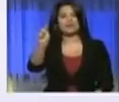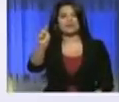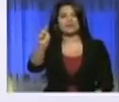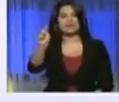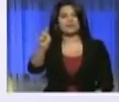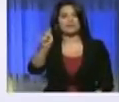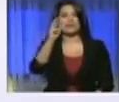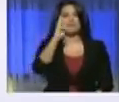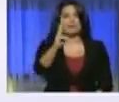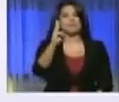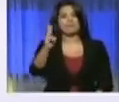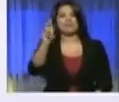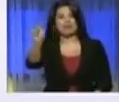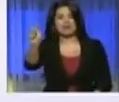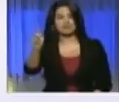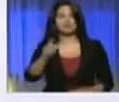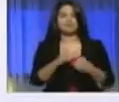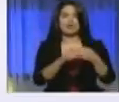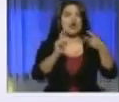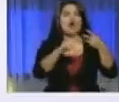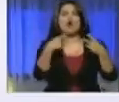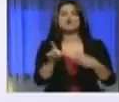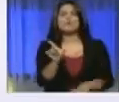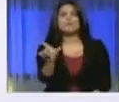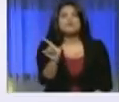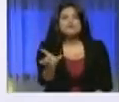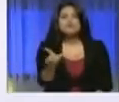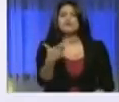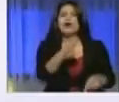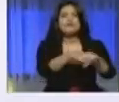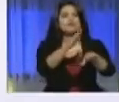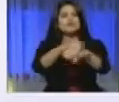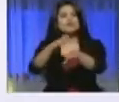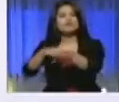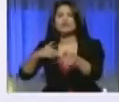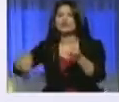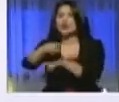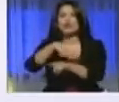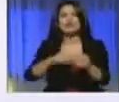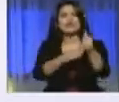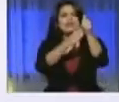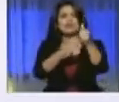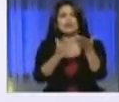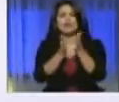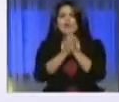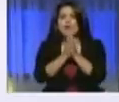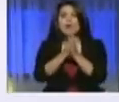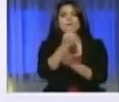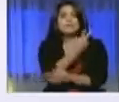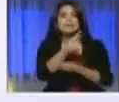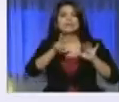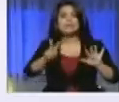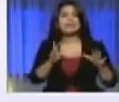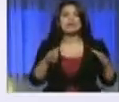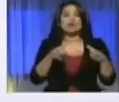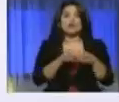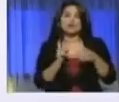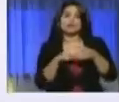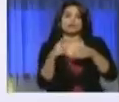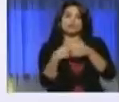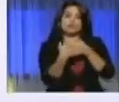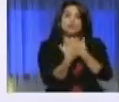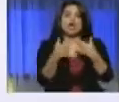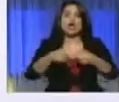PPT, del Partido Socialista Unido de Venezuela. Convoco a los 27 movimientos del Congreso de la Patria, a